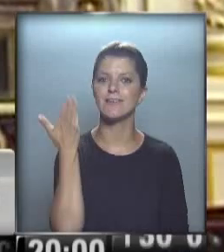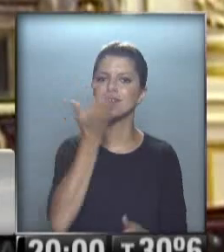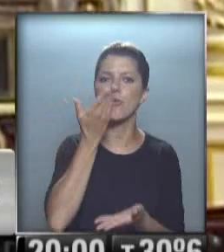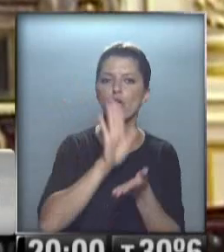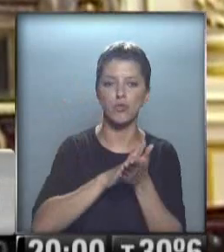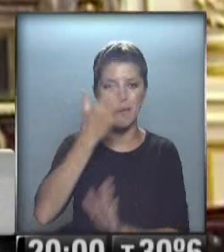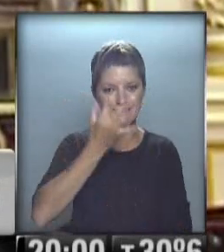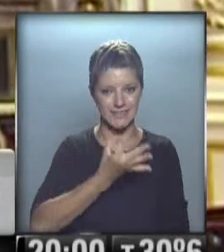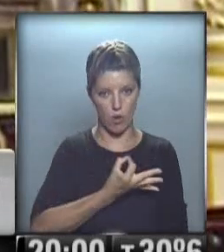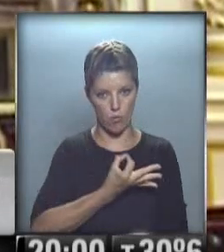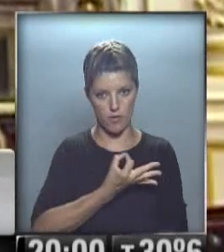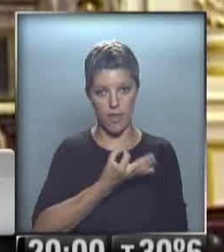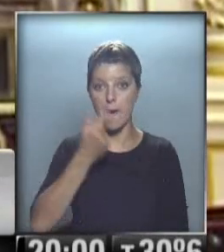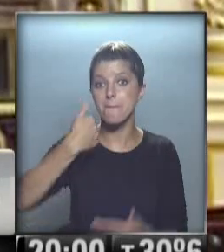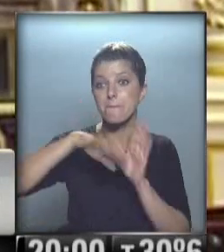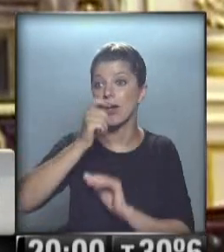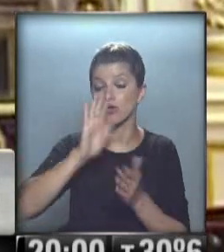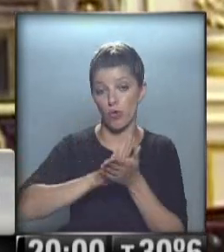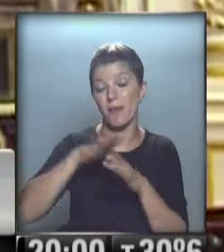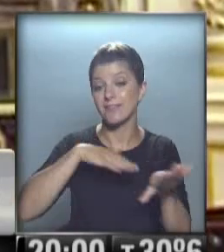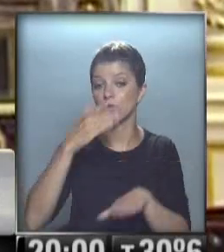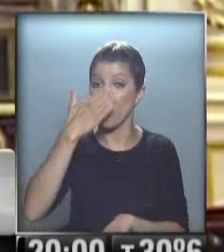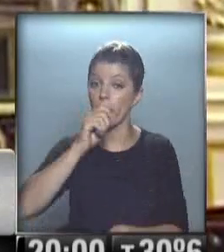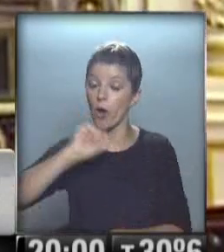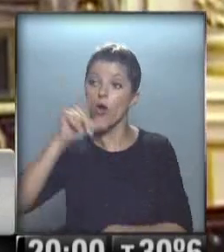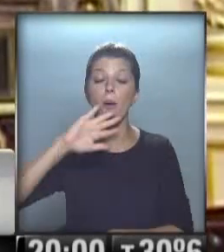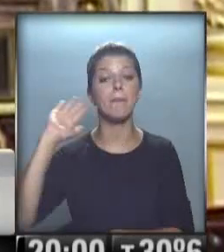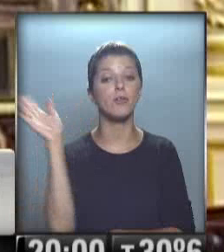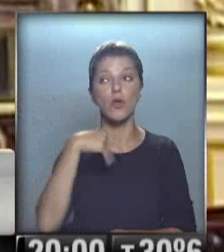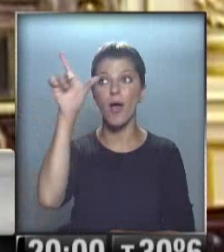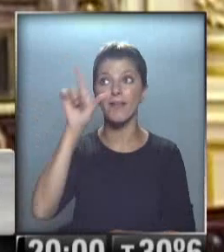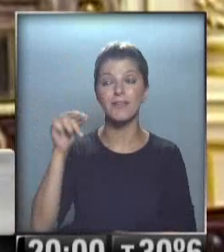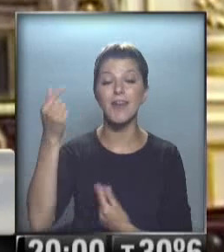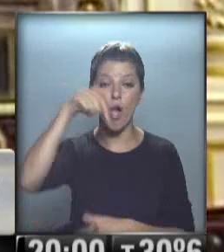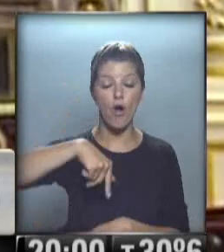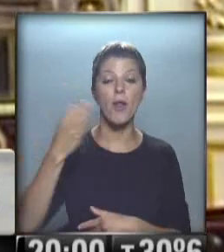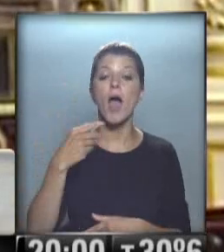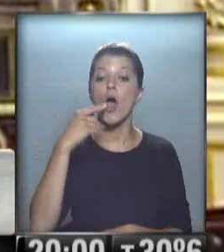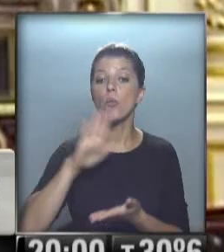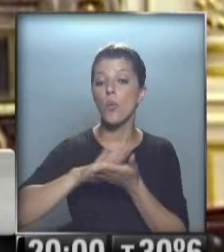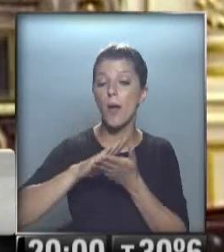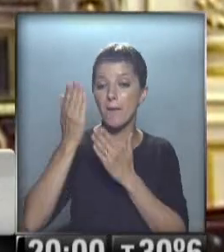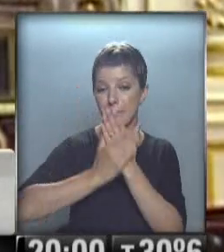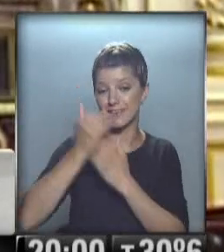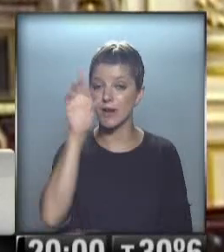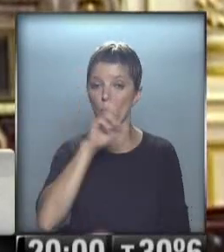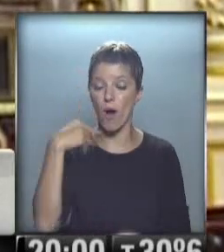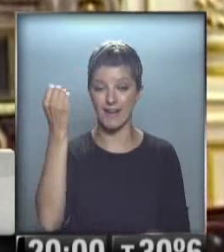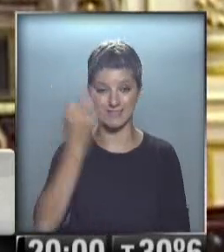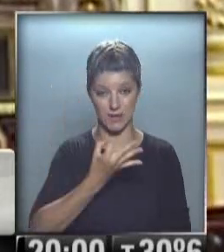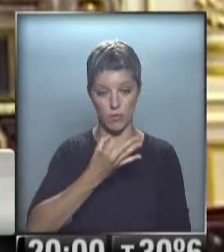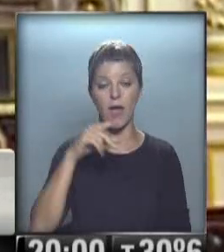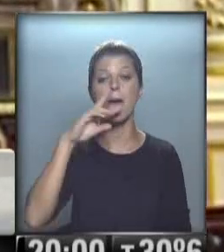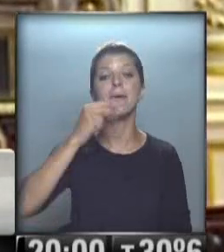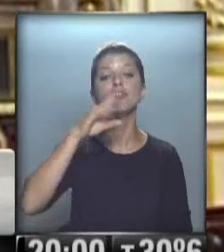seguridad, particularmente en la provincia de Córdoba, pero en todo el país, asumió la nueva ministra de Seguridad, María Cecilia Rodríguez. Y